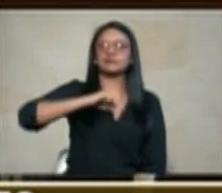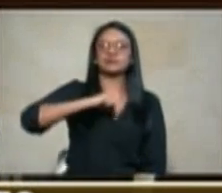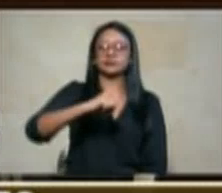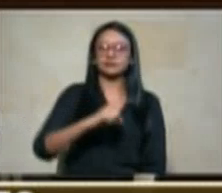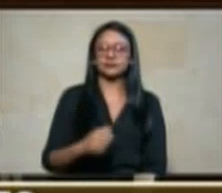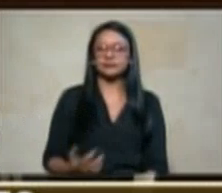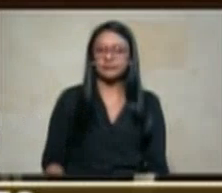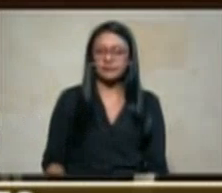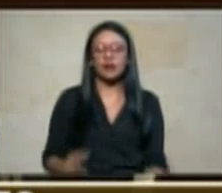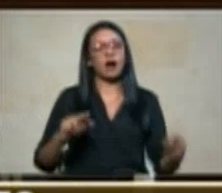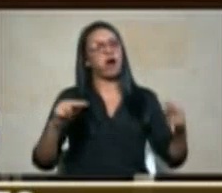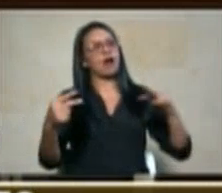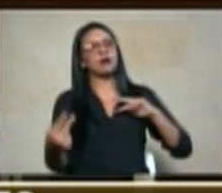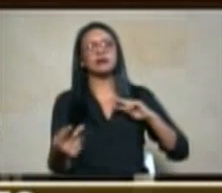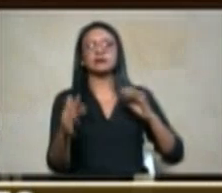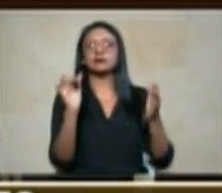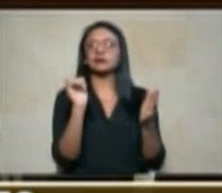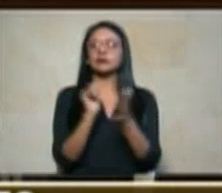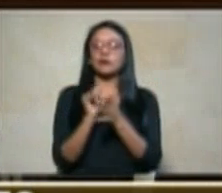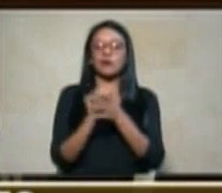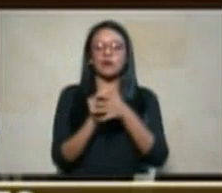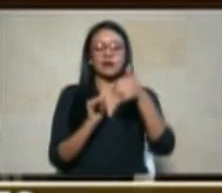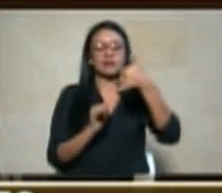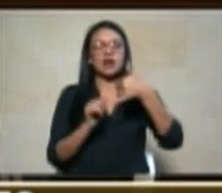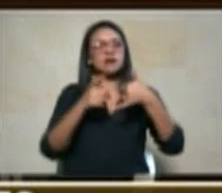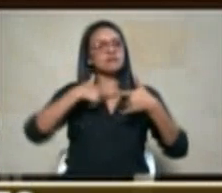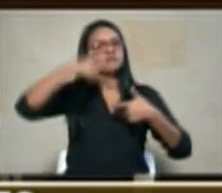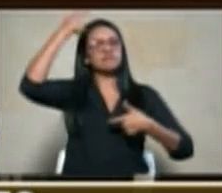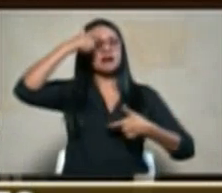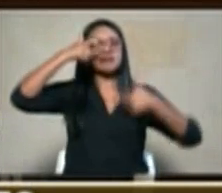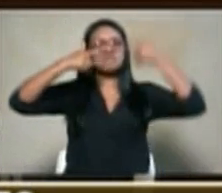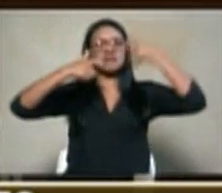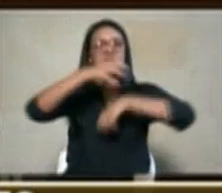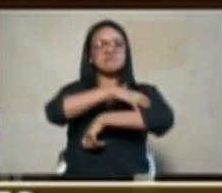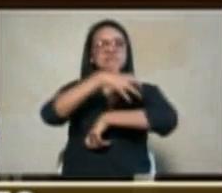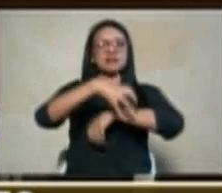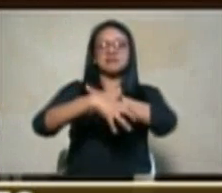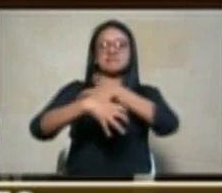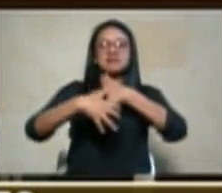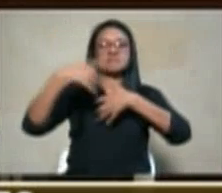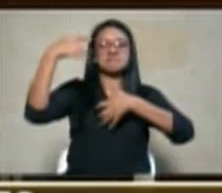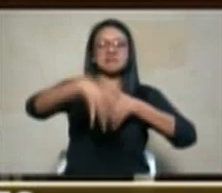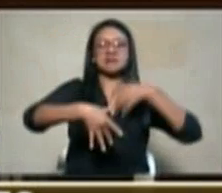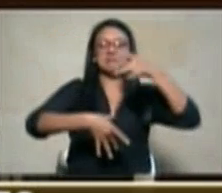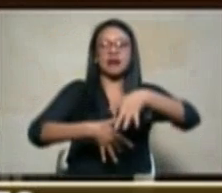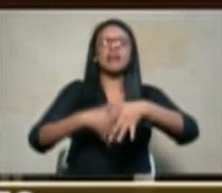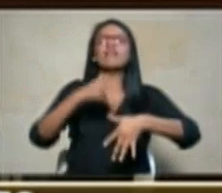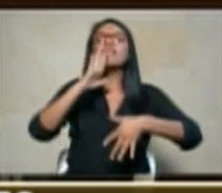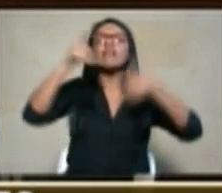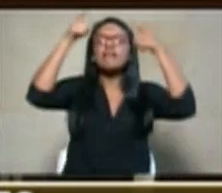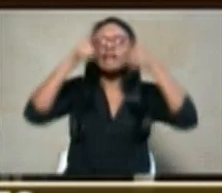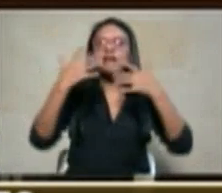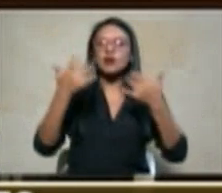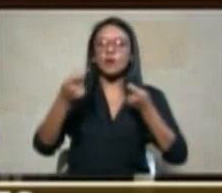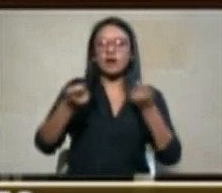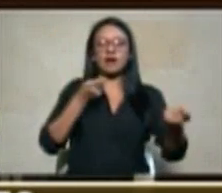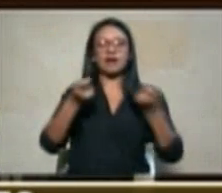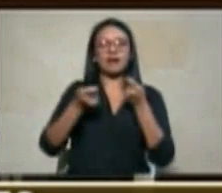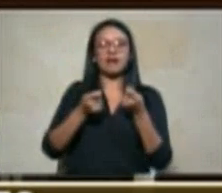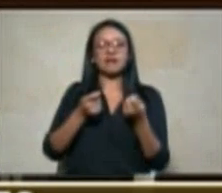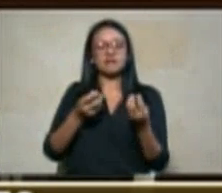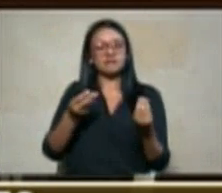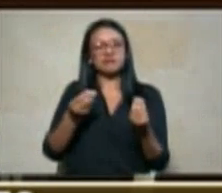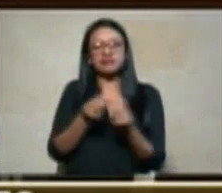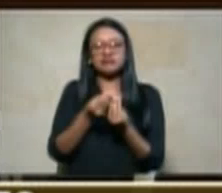fuerte, el reino de los narcotraficantes con sus ejércitos privados o de los